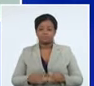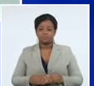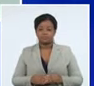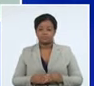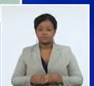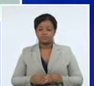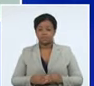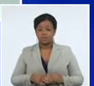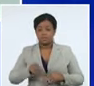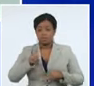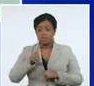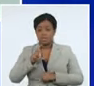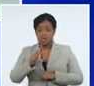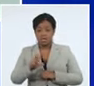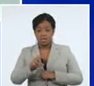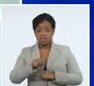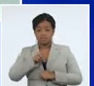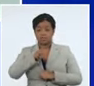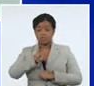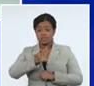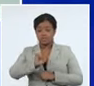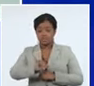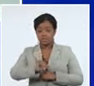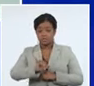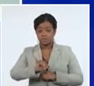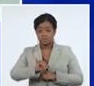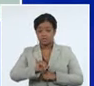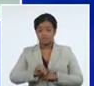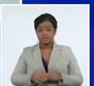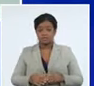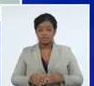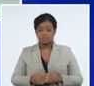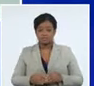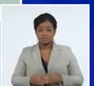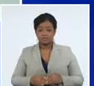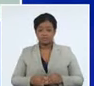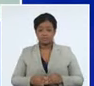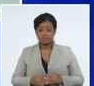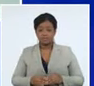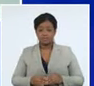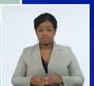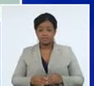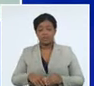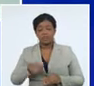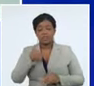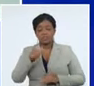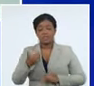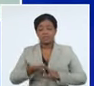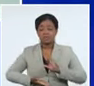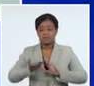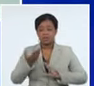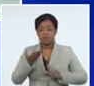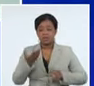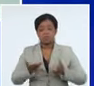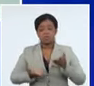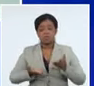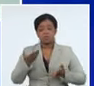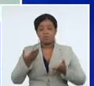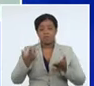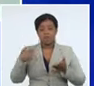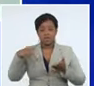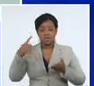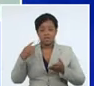Villa Clara, 126 casos autóctonos, 10 más que los reportados el día anterior en sus 13